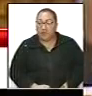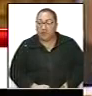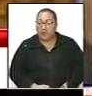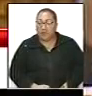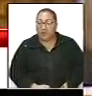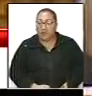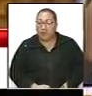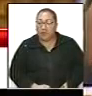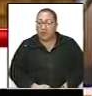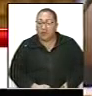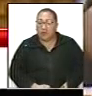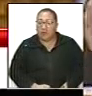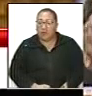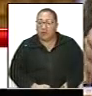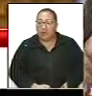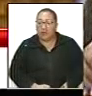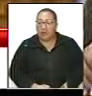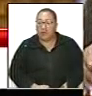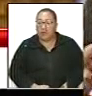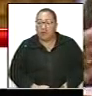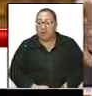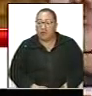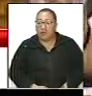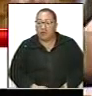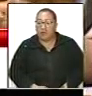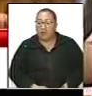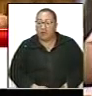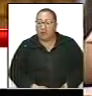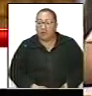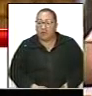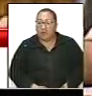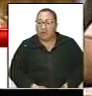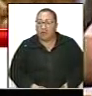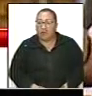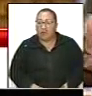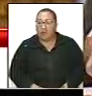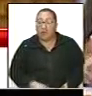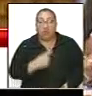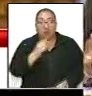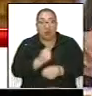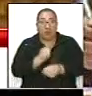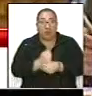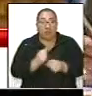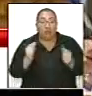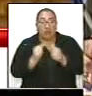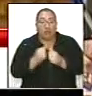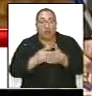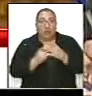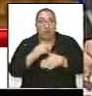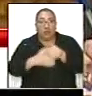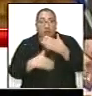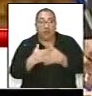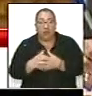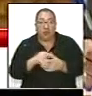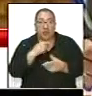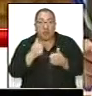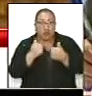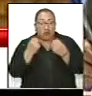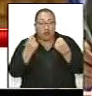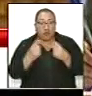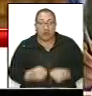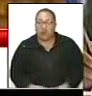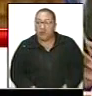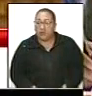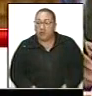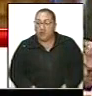15.000 folios promedio que nos daban las universidades. Estamos trabajando para que este proceso sea muy bien entendido por